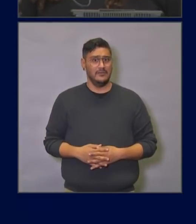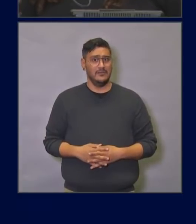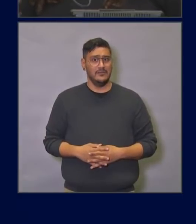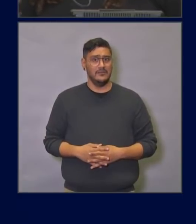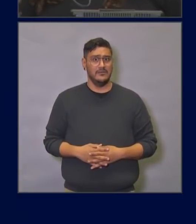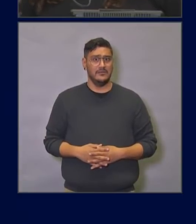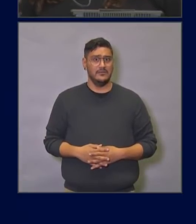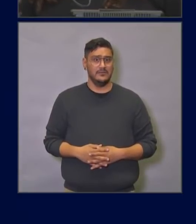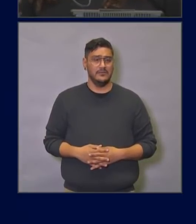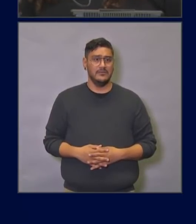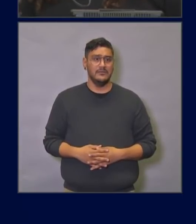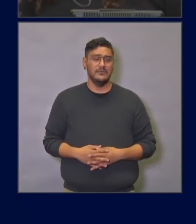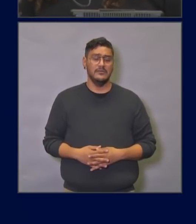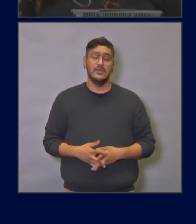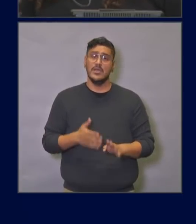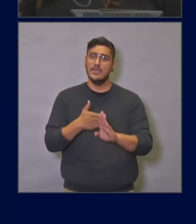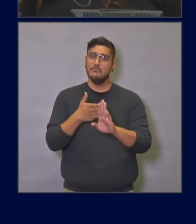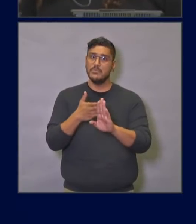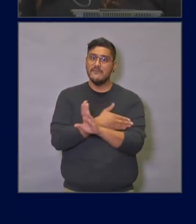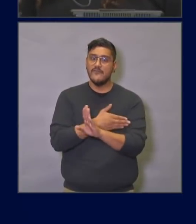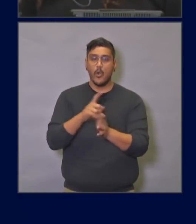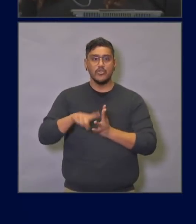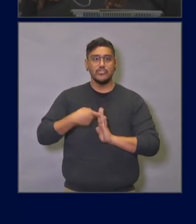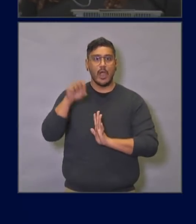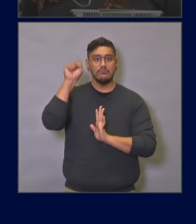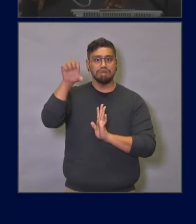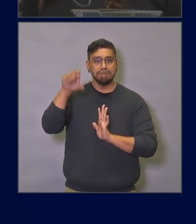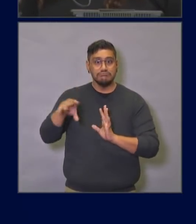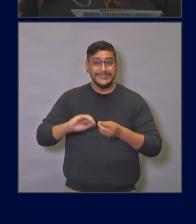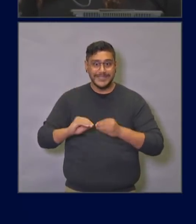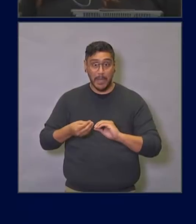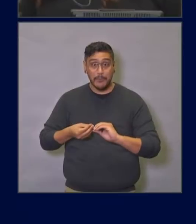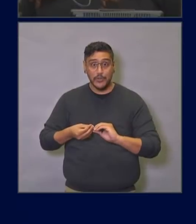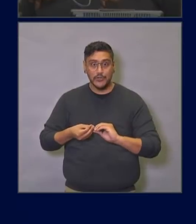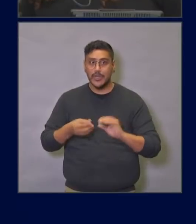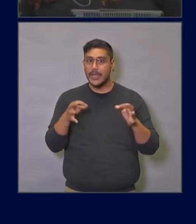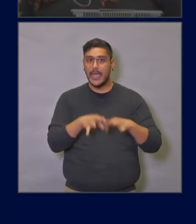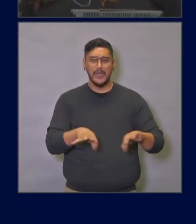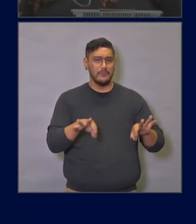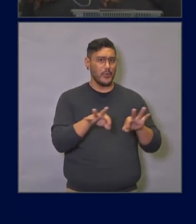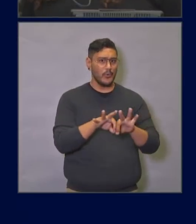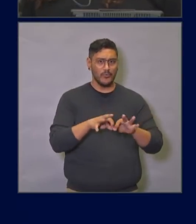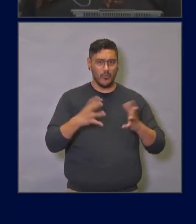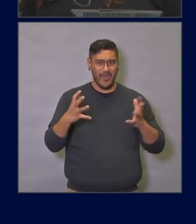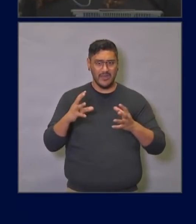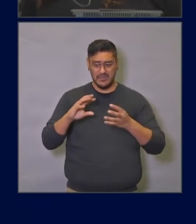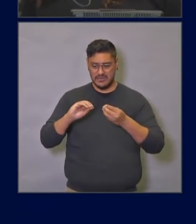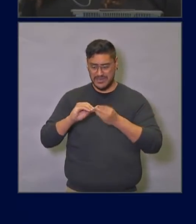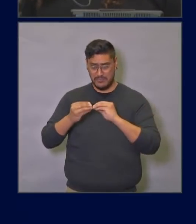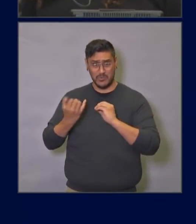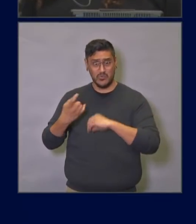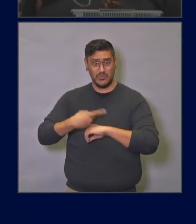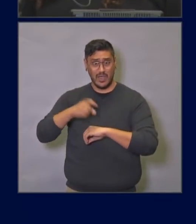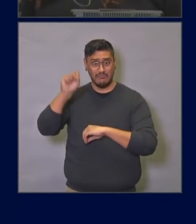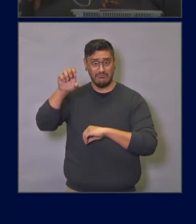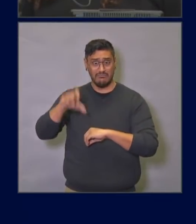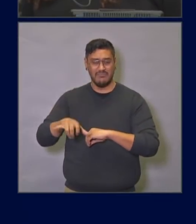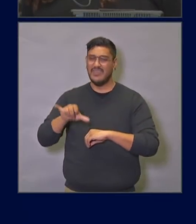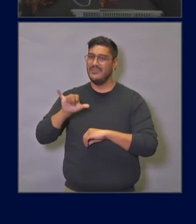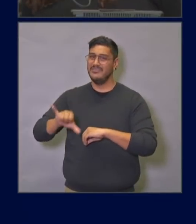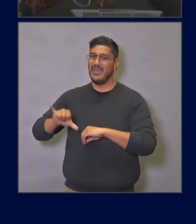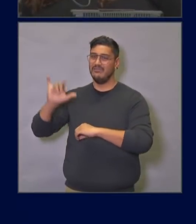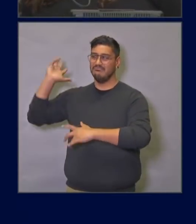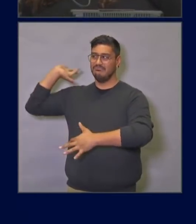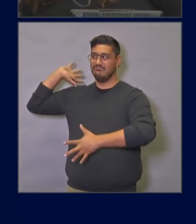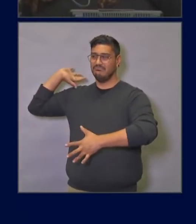Antes de compartir la actualización de hoy, es importante saber que los números de hoy representan una acumulación de datos